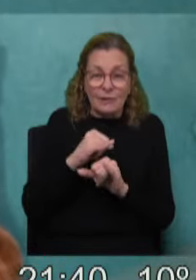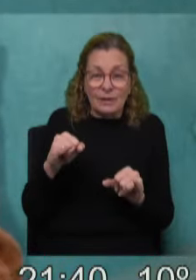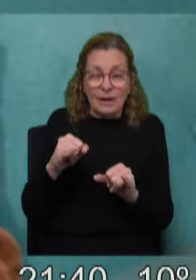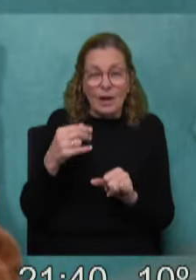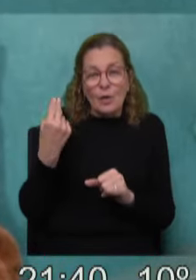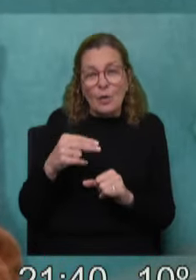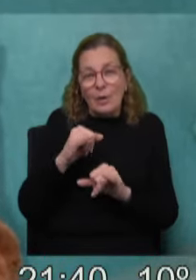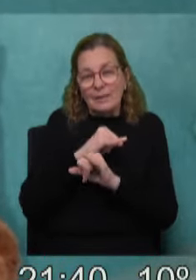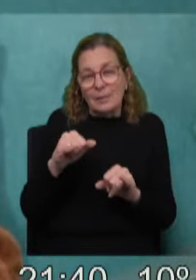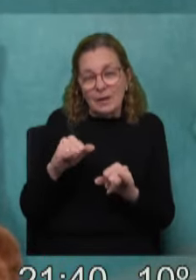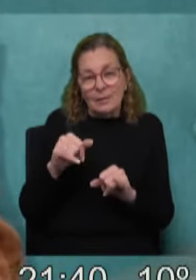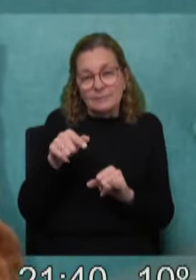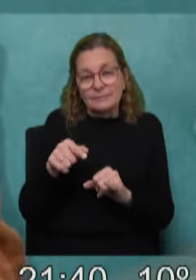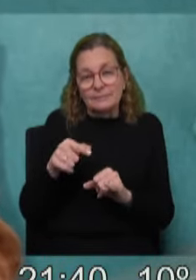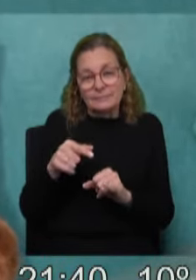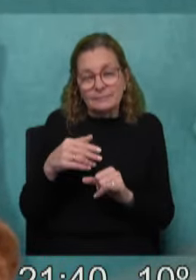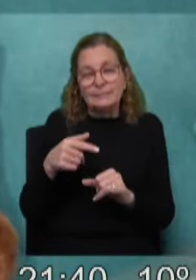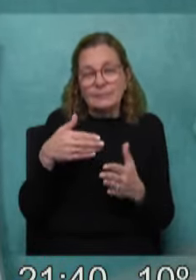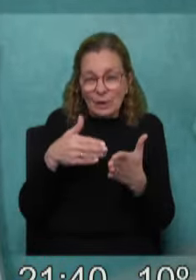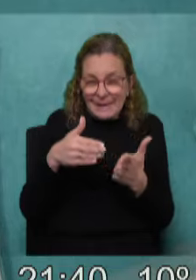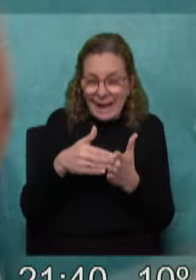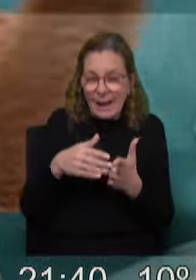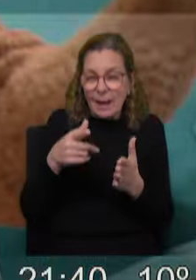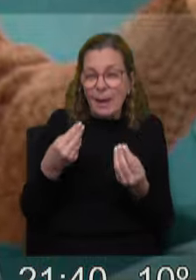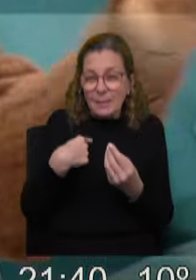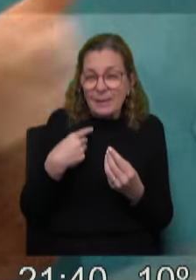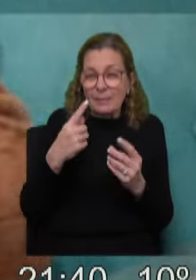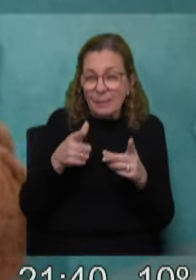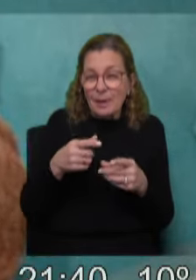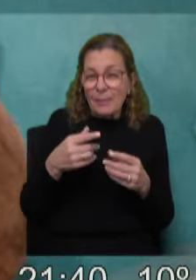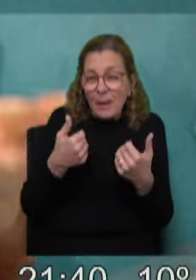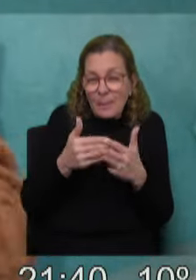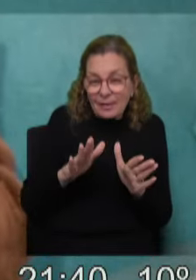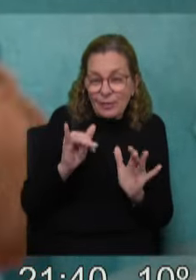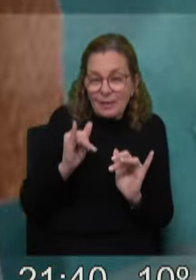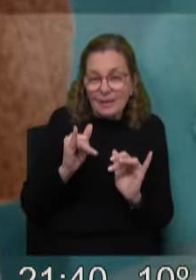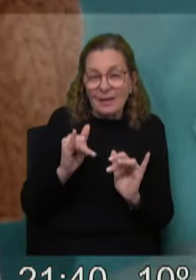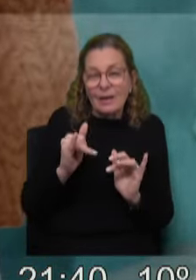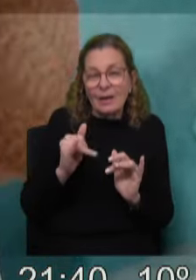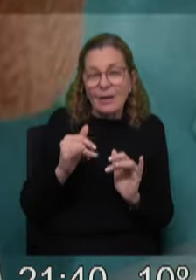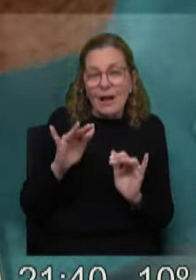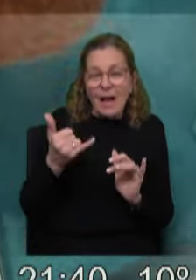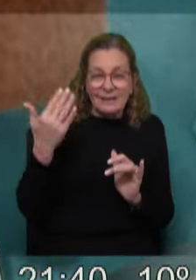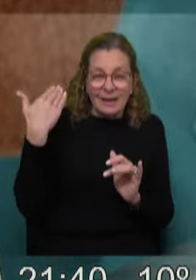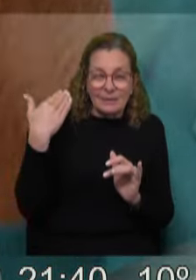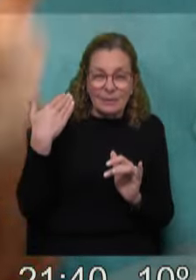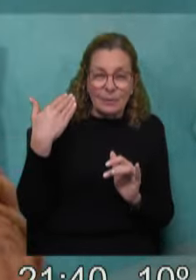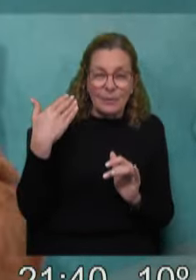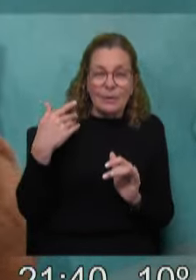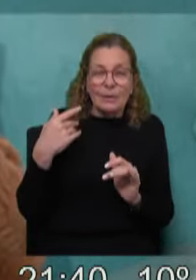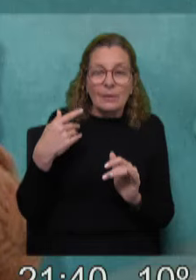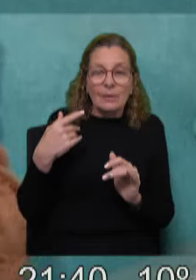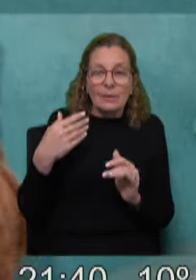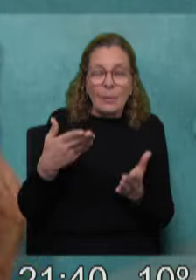nunca los terminaba. Y lo que a mí tranca. Me pasó mucho que me empezó una devolución ya hace tiempo, al cambio de siglo,